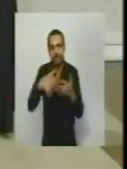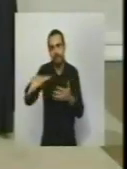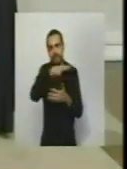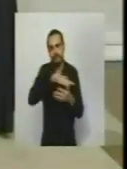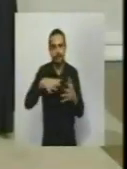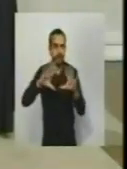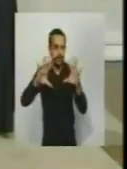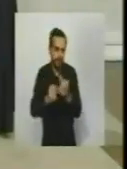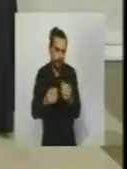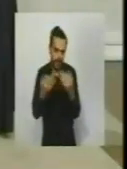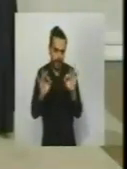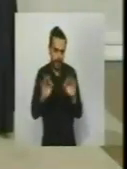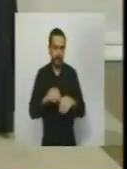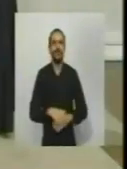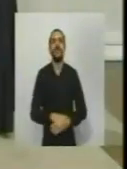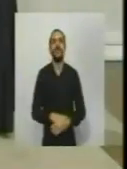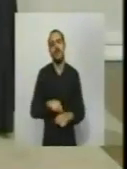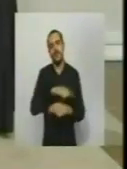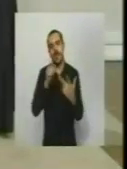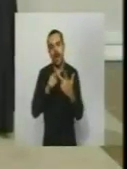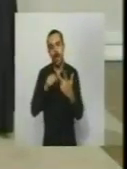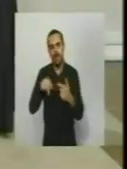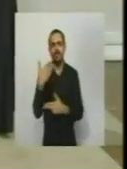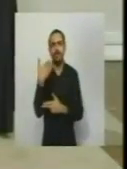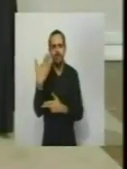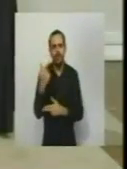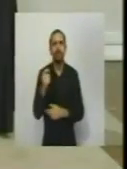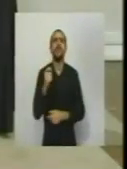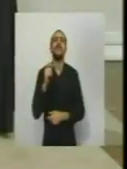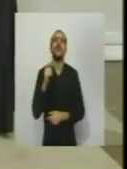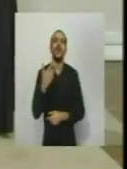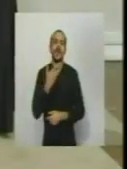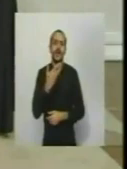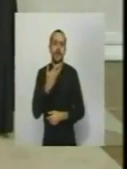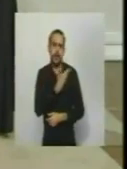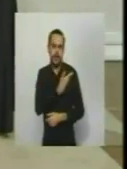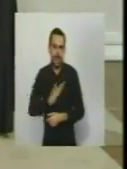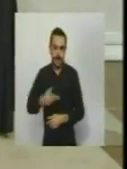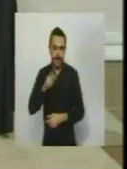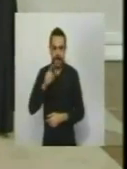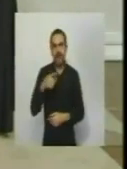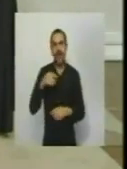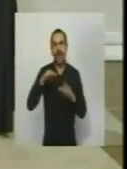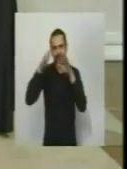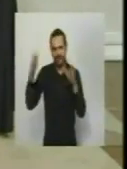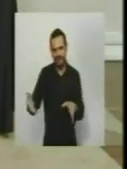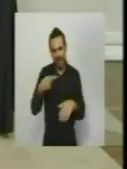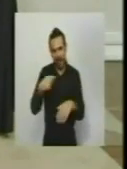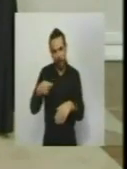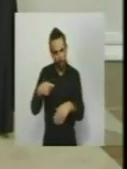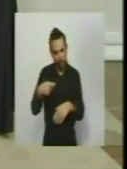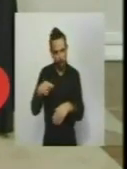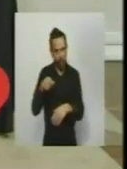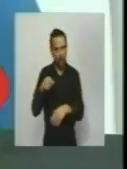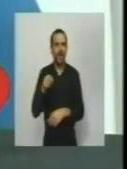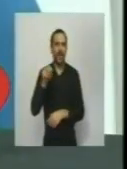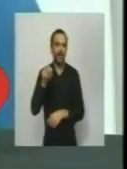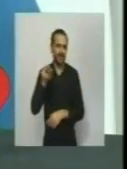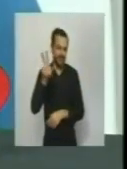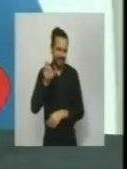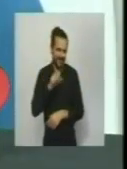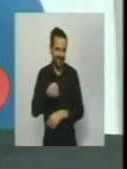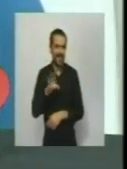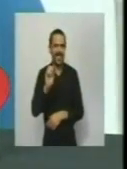Escuchamos a continuación al presidente de la Caja de Jubilaciones, Daniel Elías. Bueno, en primer lugar quiero un